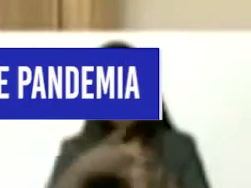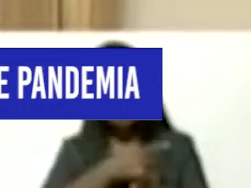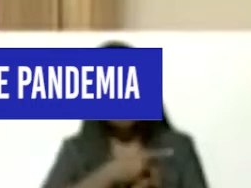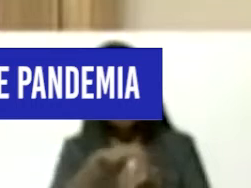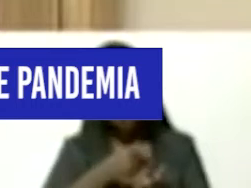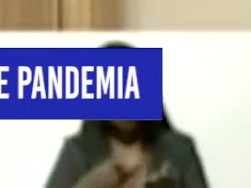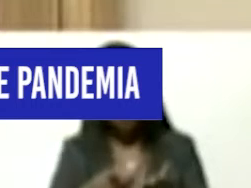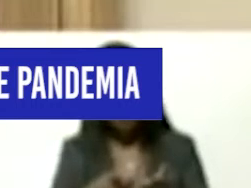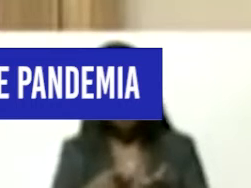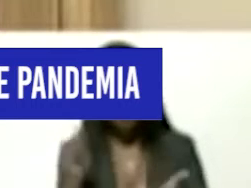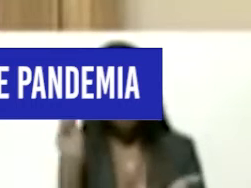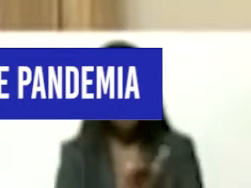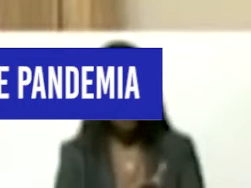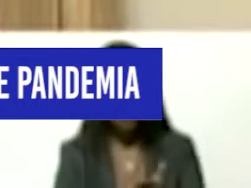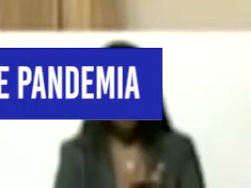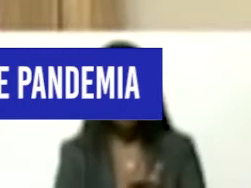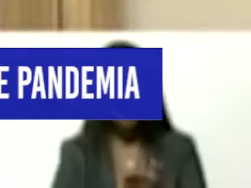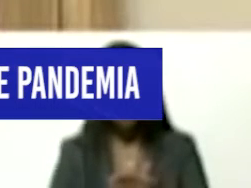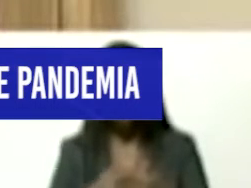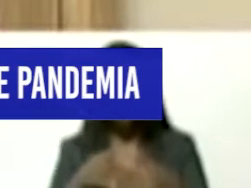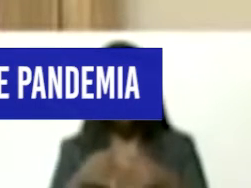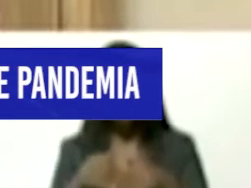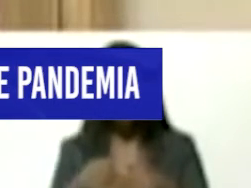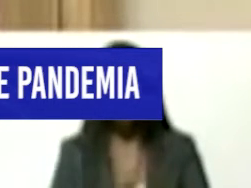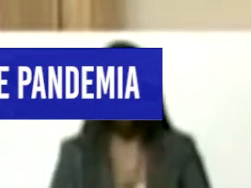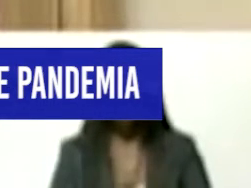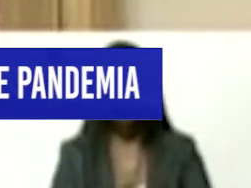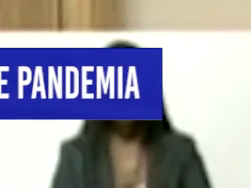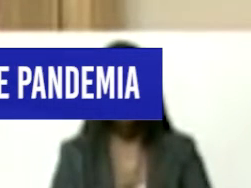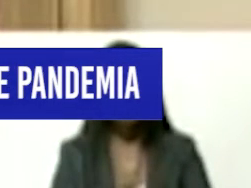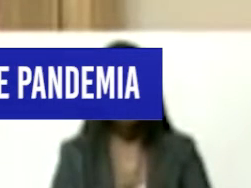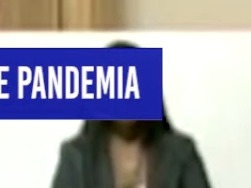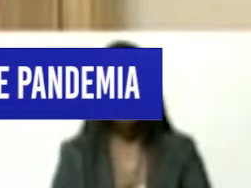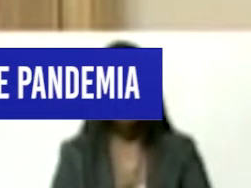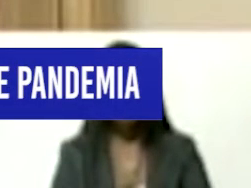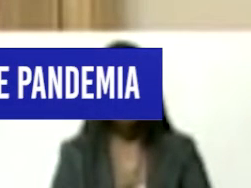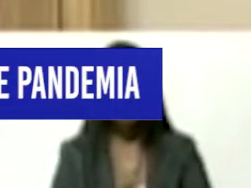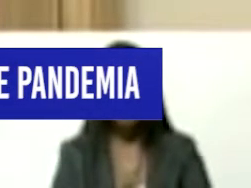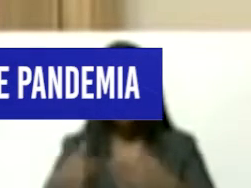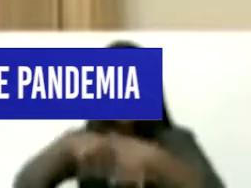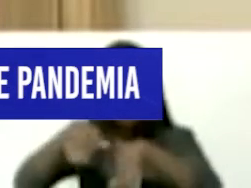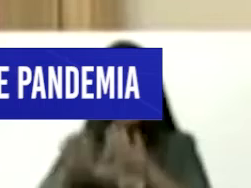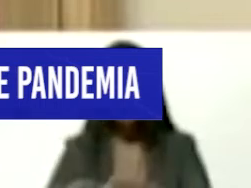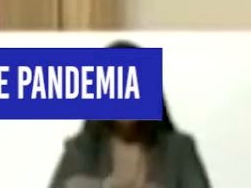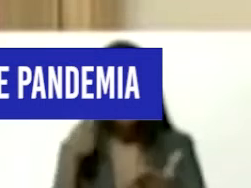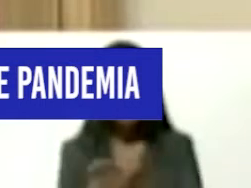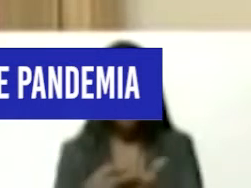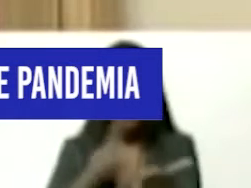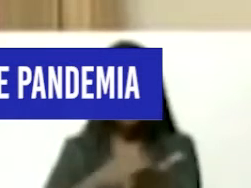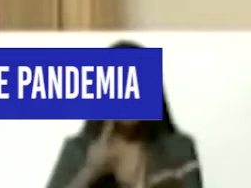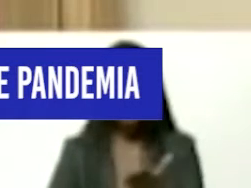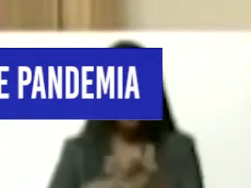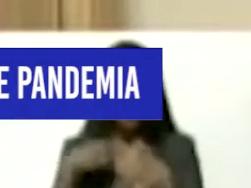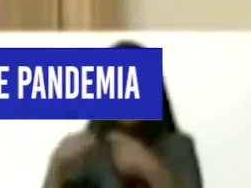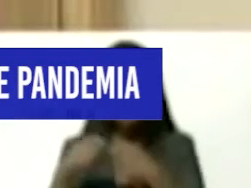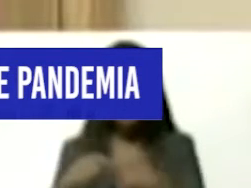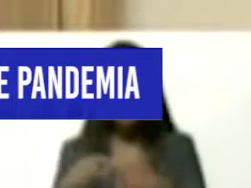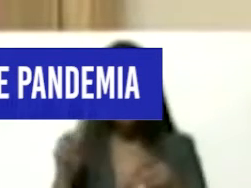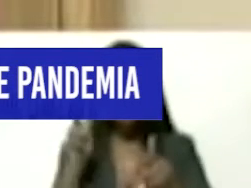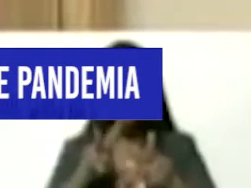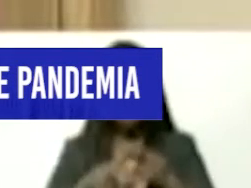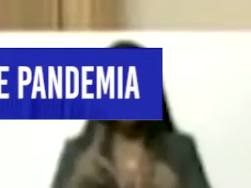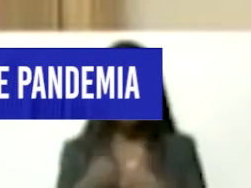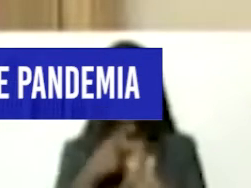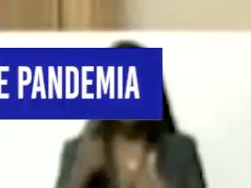supresión inmediata a nivel nacional del pago de alquileres de comercios y de vivienda principal